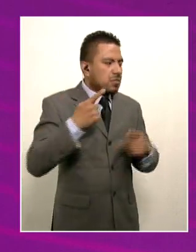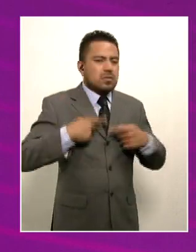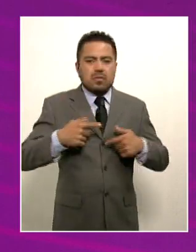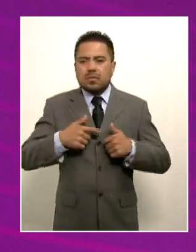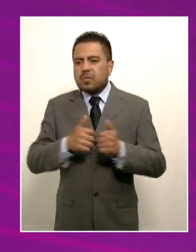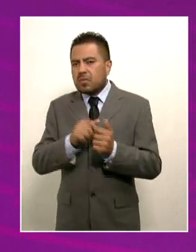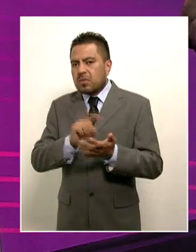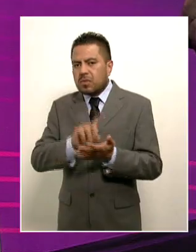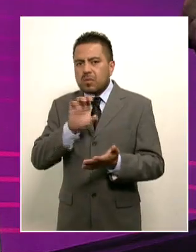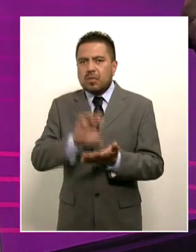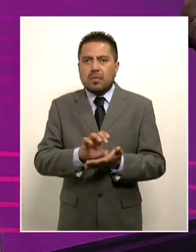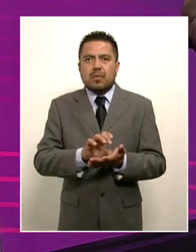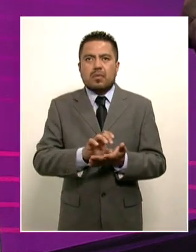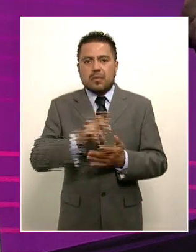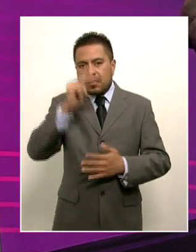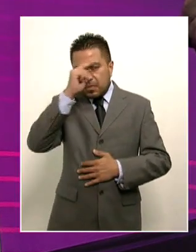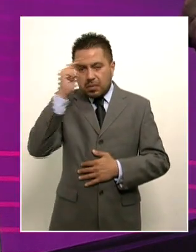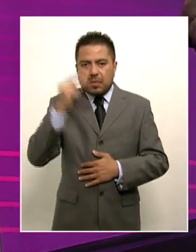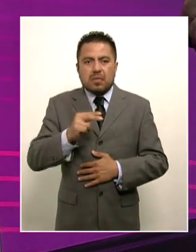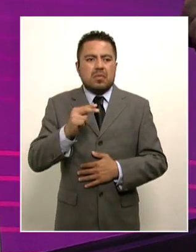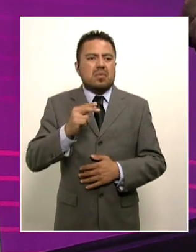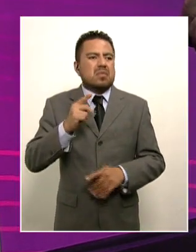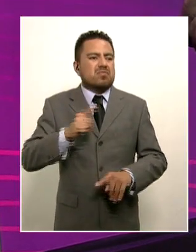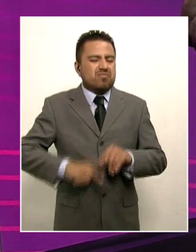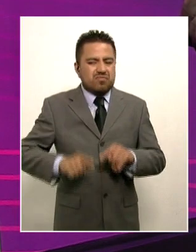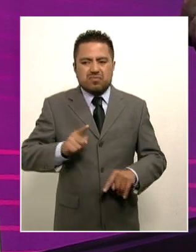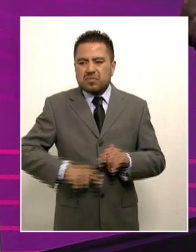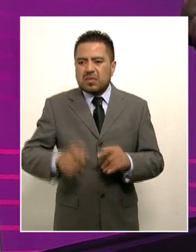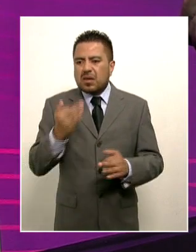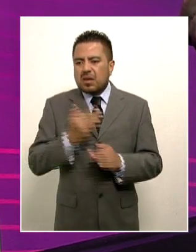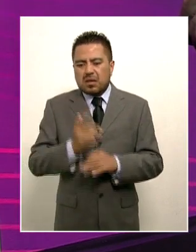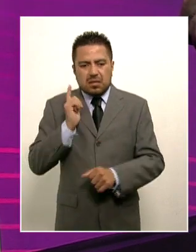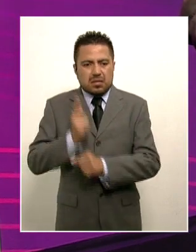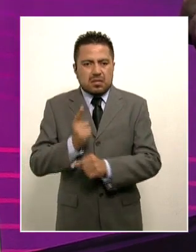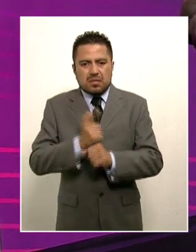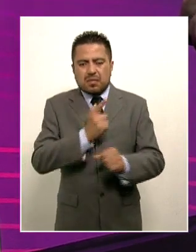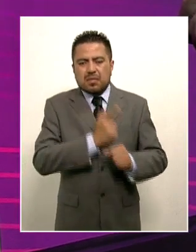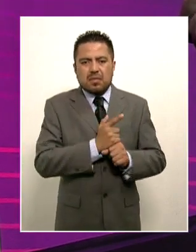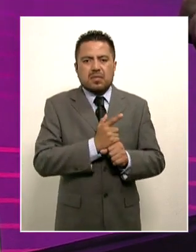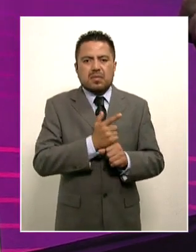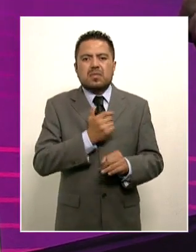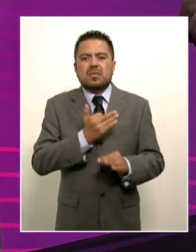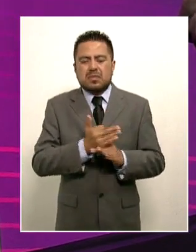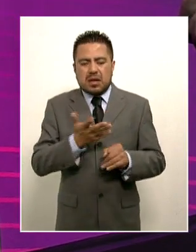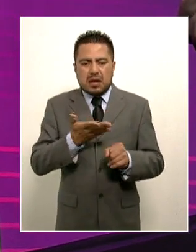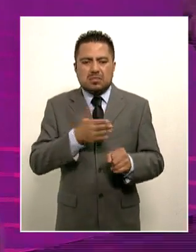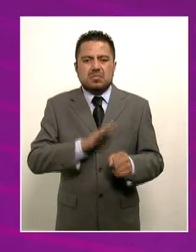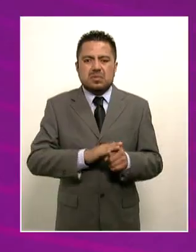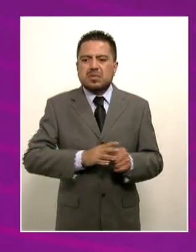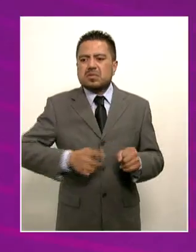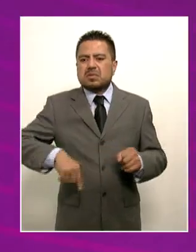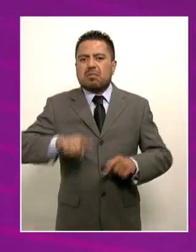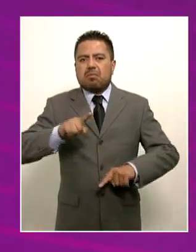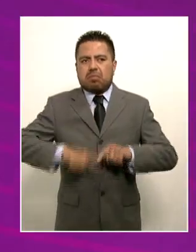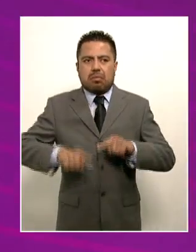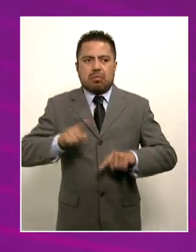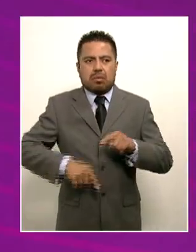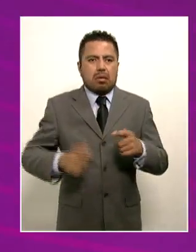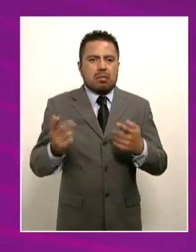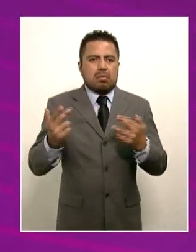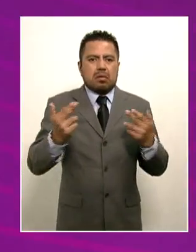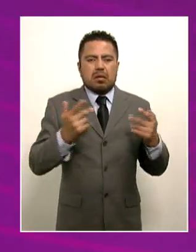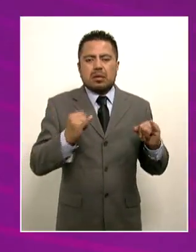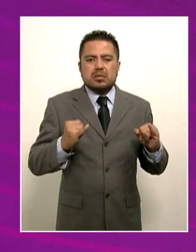con discapacidad, ¿no? En México, desafortunadamente, ahora estamos viendo en esta administración un desmantelamiento, ¿no? De